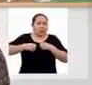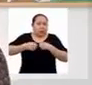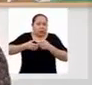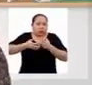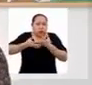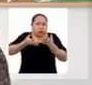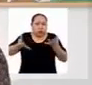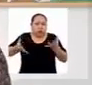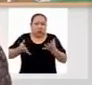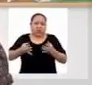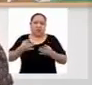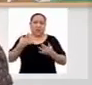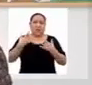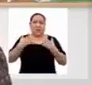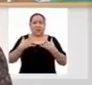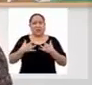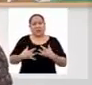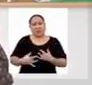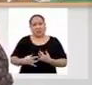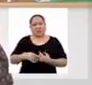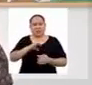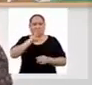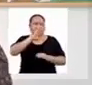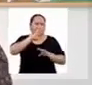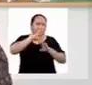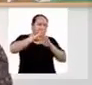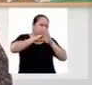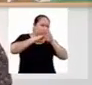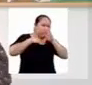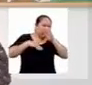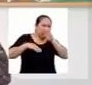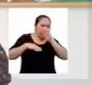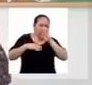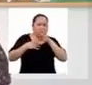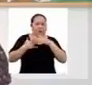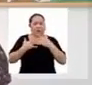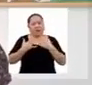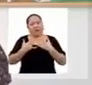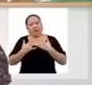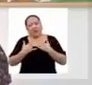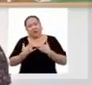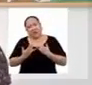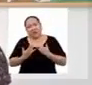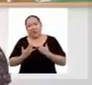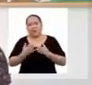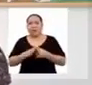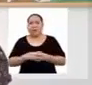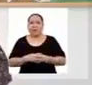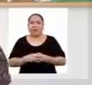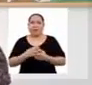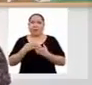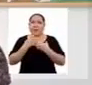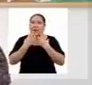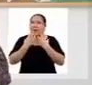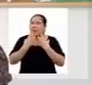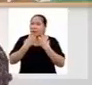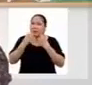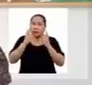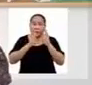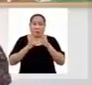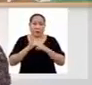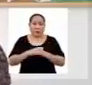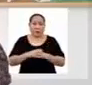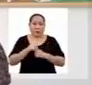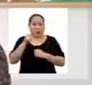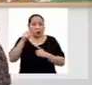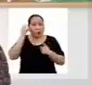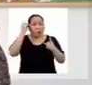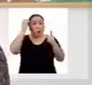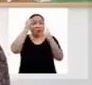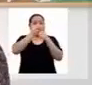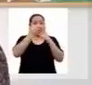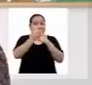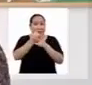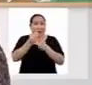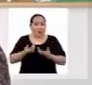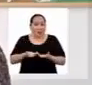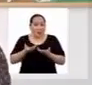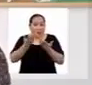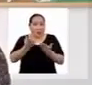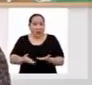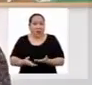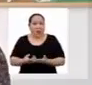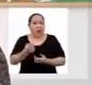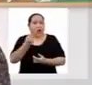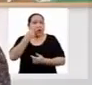tristeza, impotencia, desánimo o angustia. Y el reto que tengo nos va a ayudar a conocer sobre nuestra